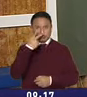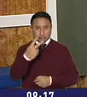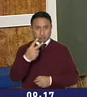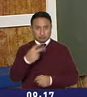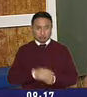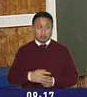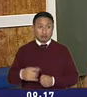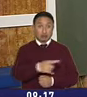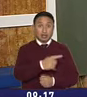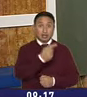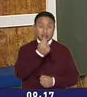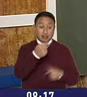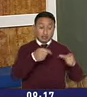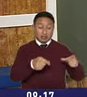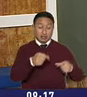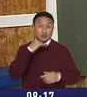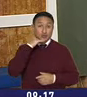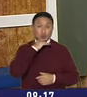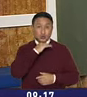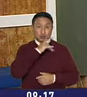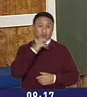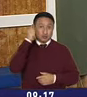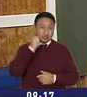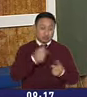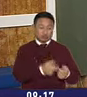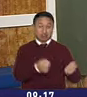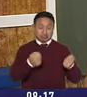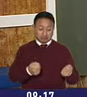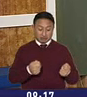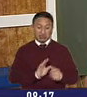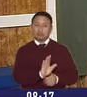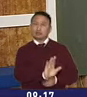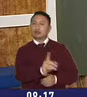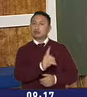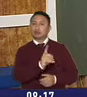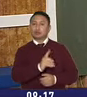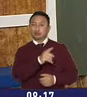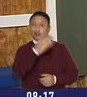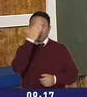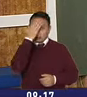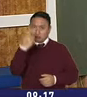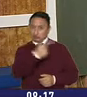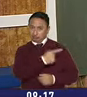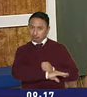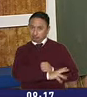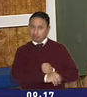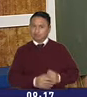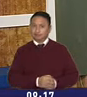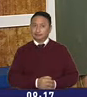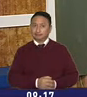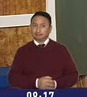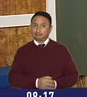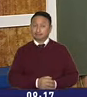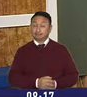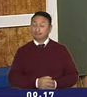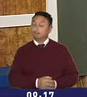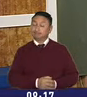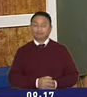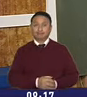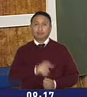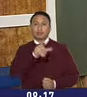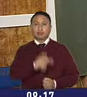no reciba este dinero si se acercan a un local comercial porque usted ya sabe de dónde proviene. Increíble la audacia que